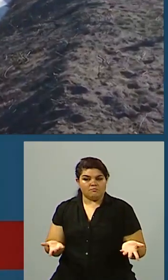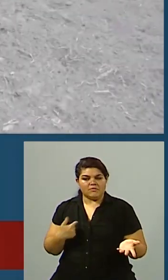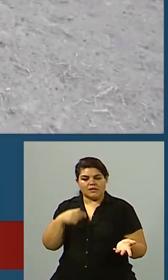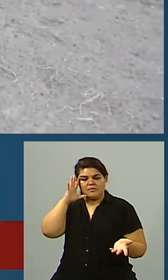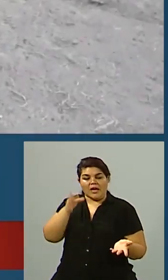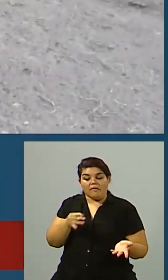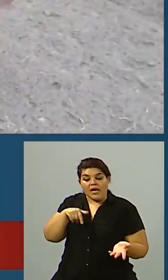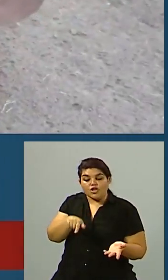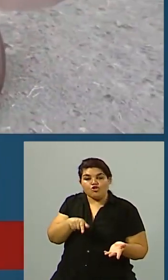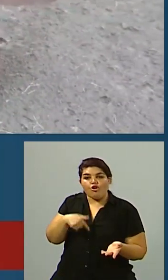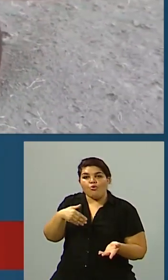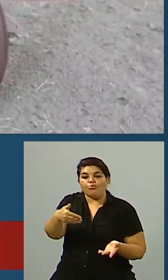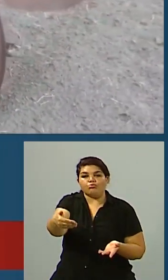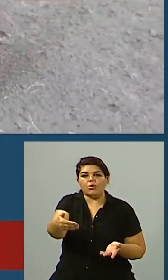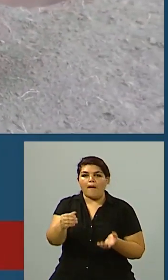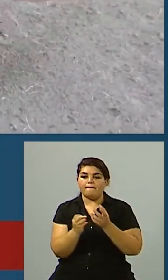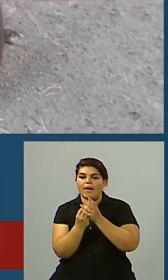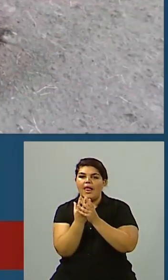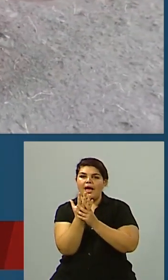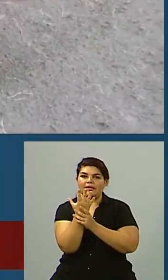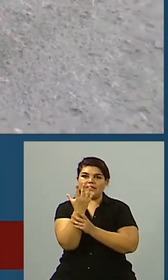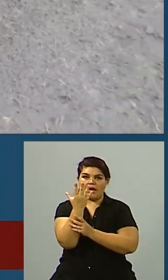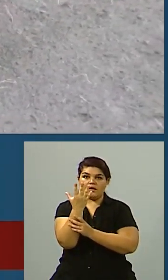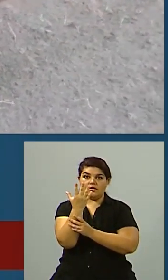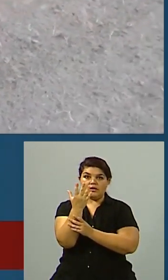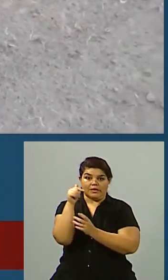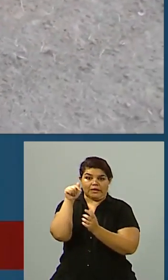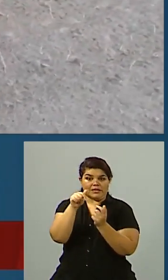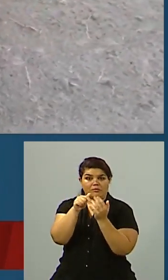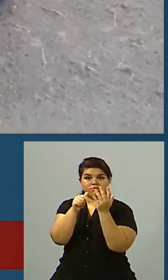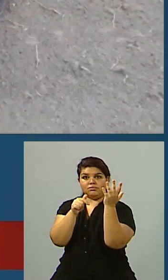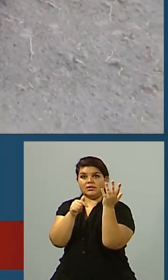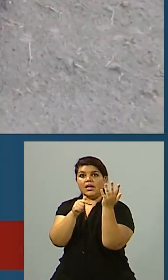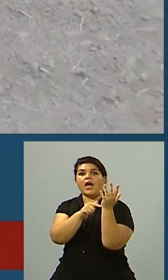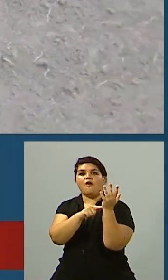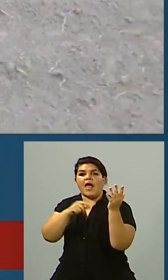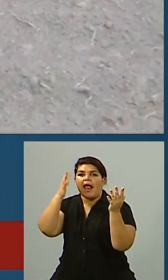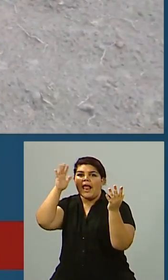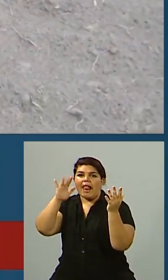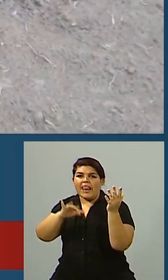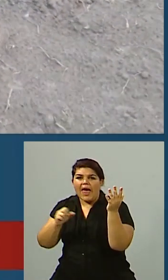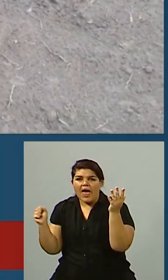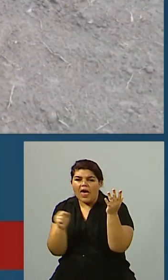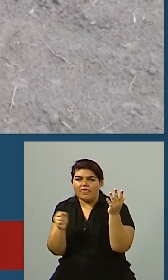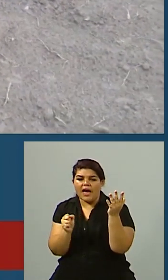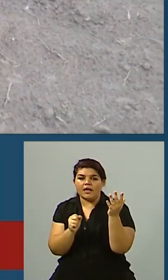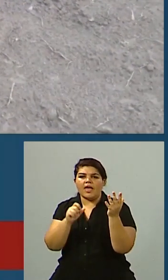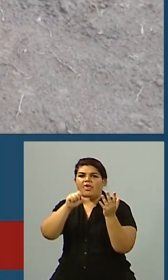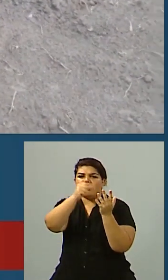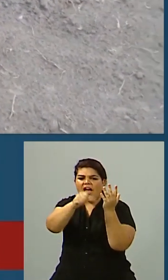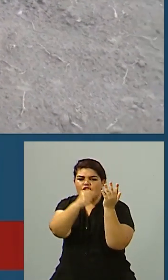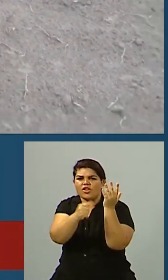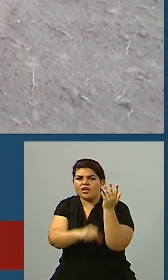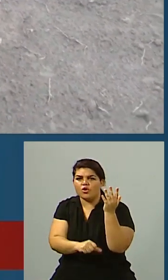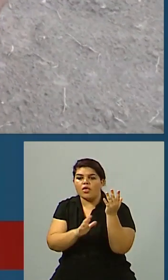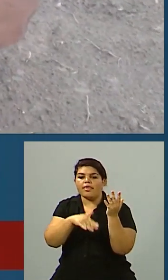absolutamente optimista. ¿Cuánto tarda una planta en recuperarse y sobre todo el productor también en recuperarse? Claro, hay dos víctimas ahí,